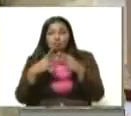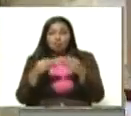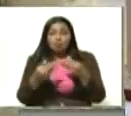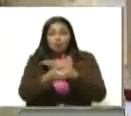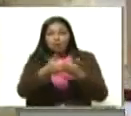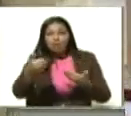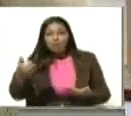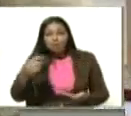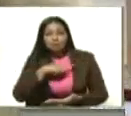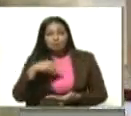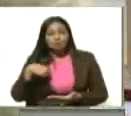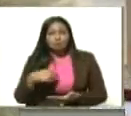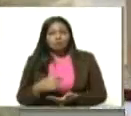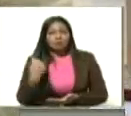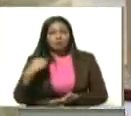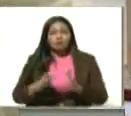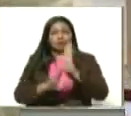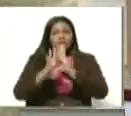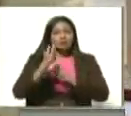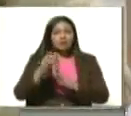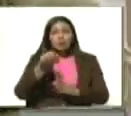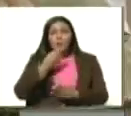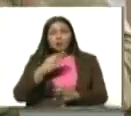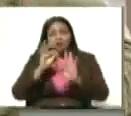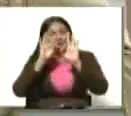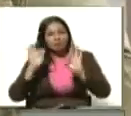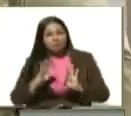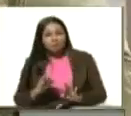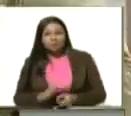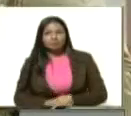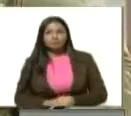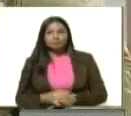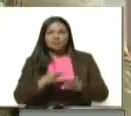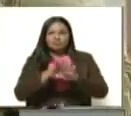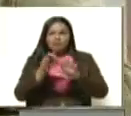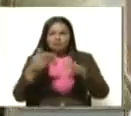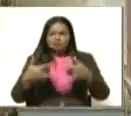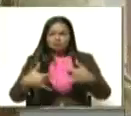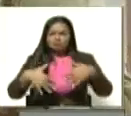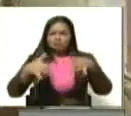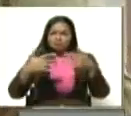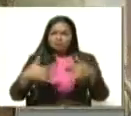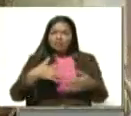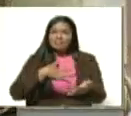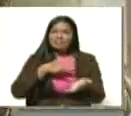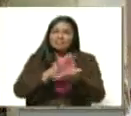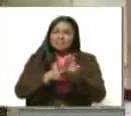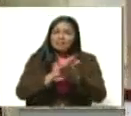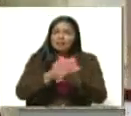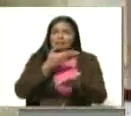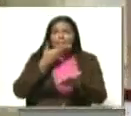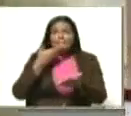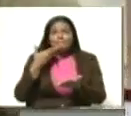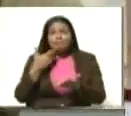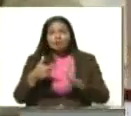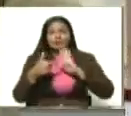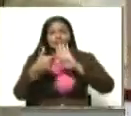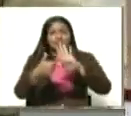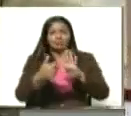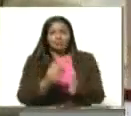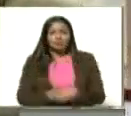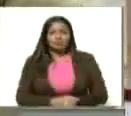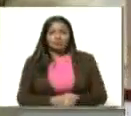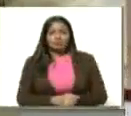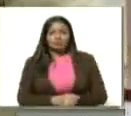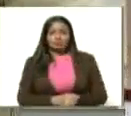todos nosotros y debemos desarrollarlo de la buena manera. Dejar que todo fluya y dar siempre el mejor de los ejemplos.